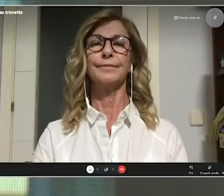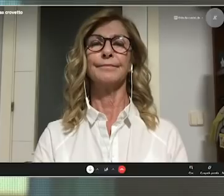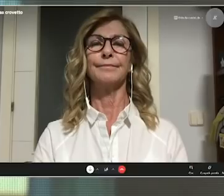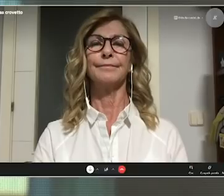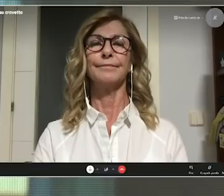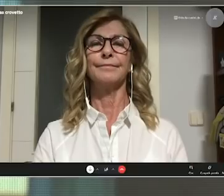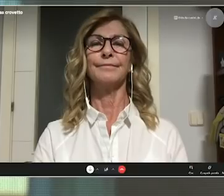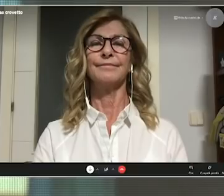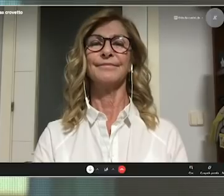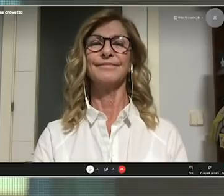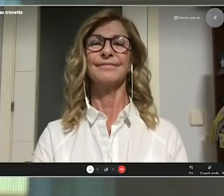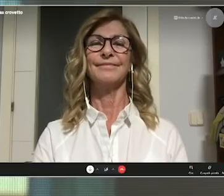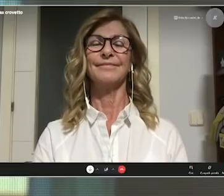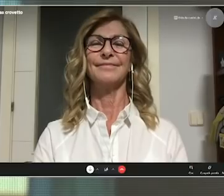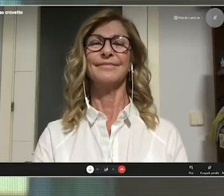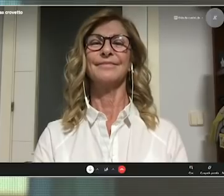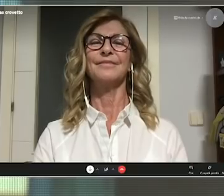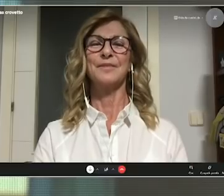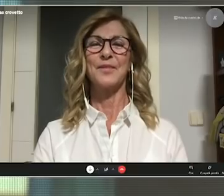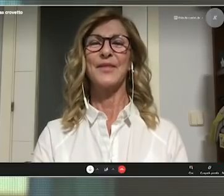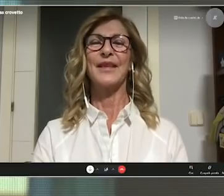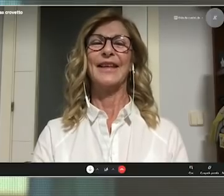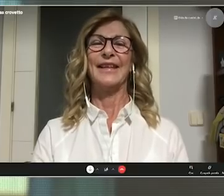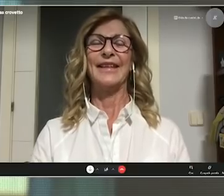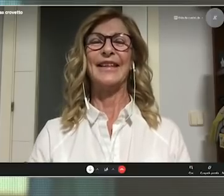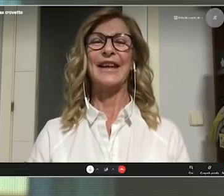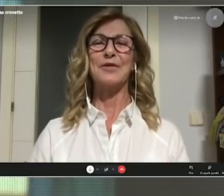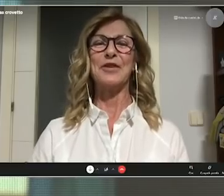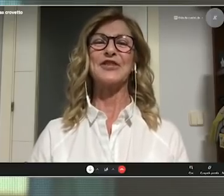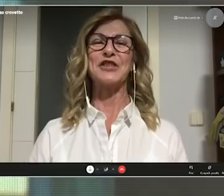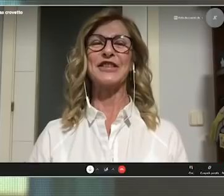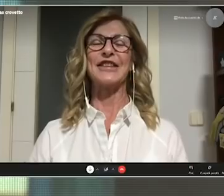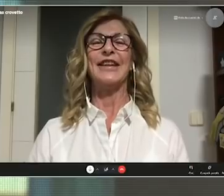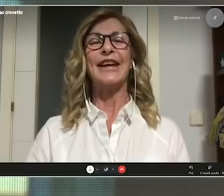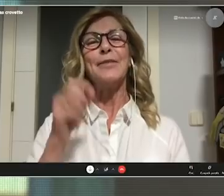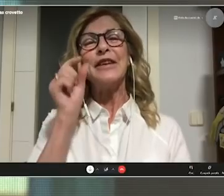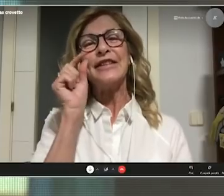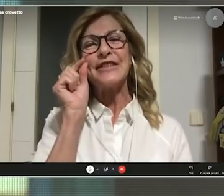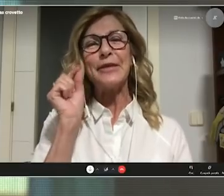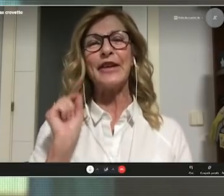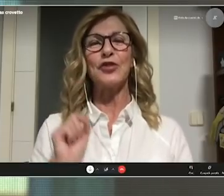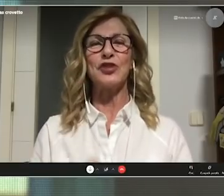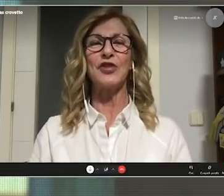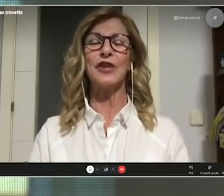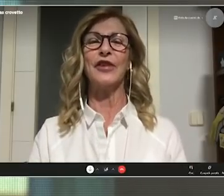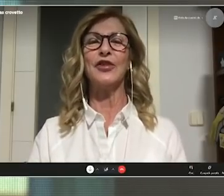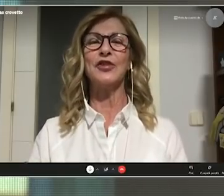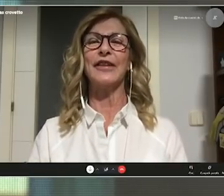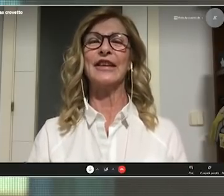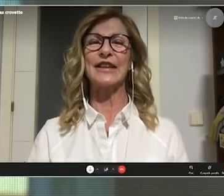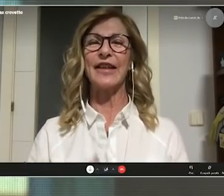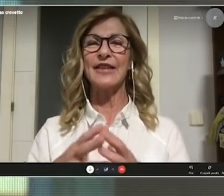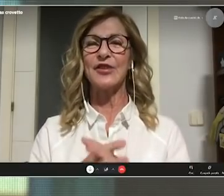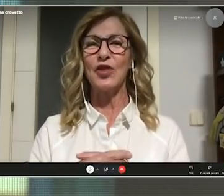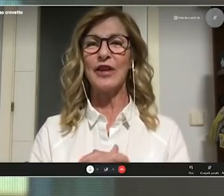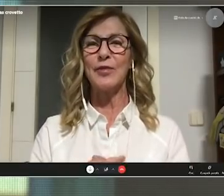Tenemos comunicación con nuestra analista Carmen Tomás. ¿Qué tal, Carmen? Muy buenas noches. ¿Qué tal? Muy buenas noches. Déjame, antes de meternos ya con el felón,